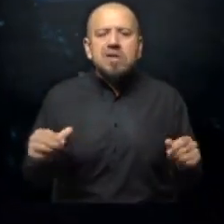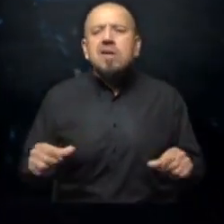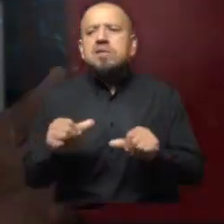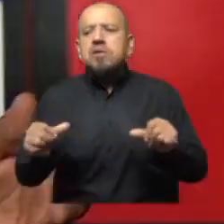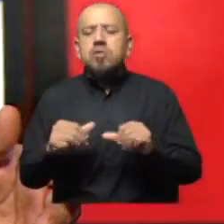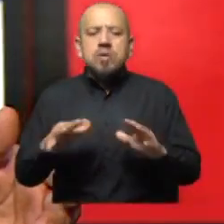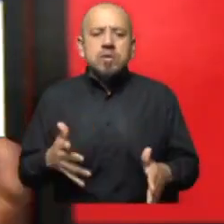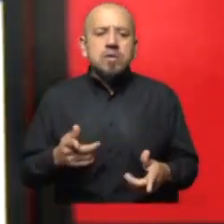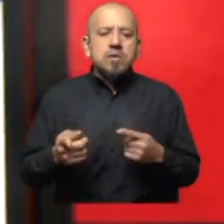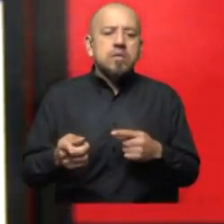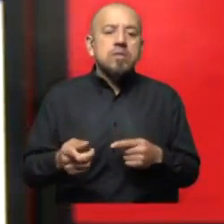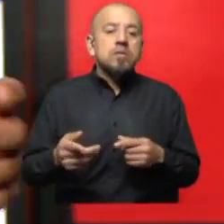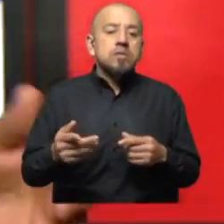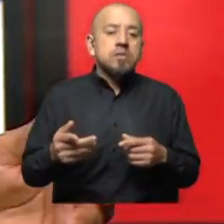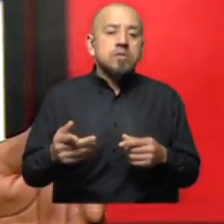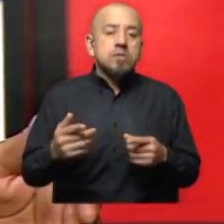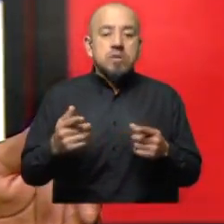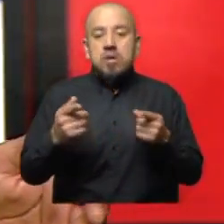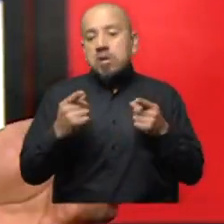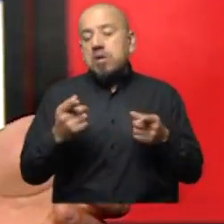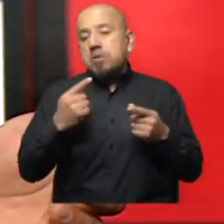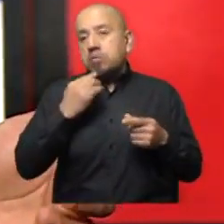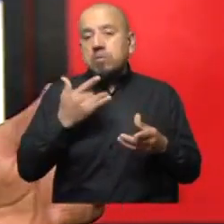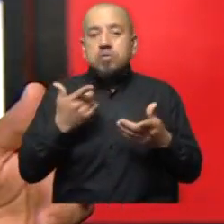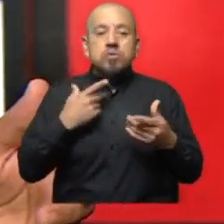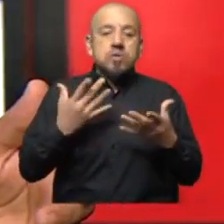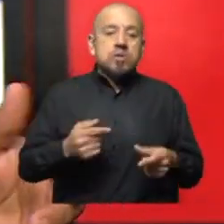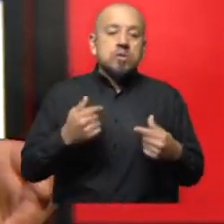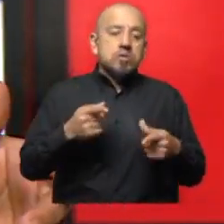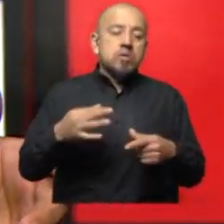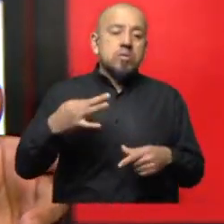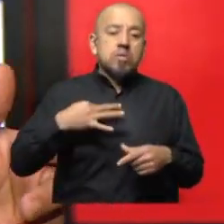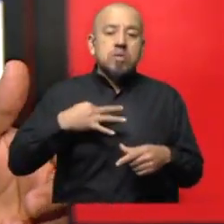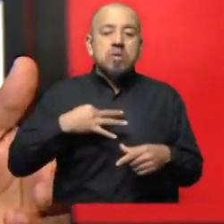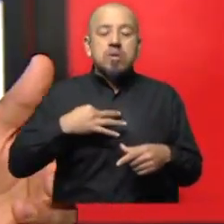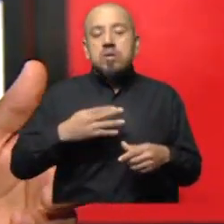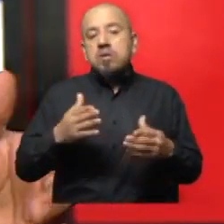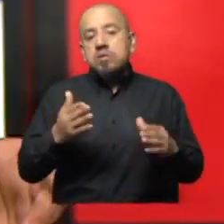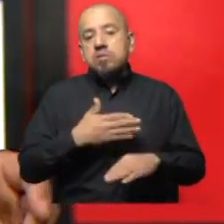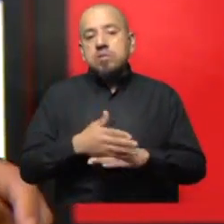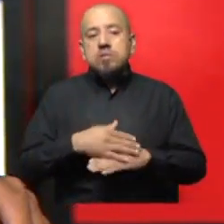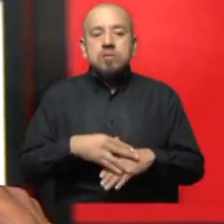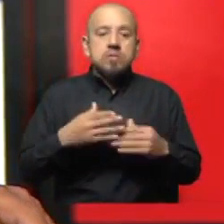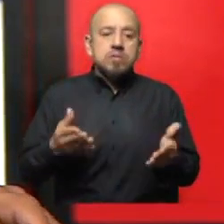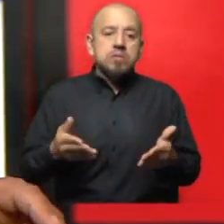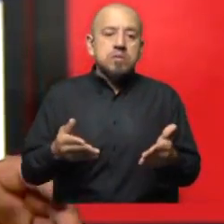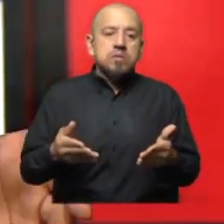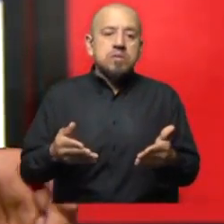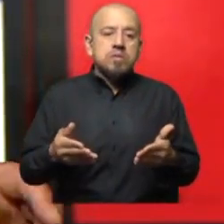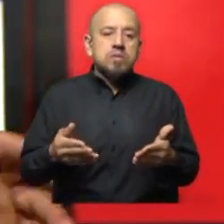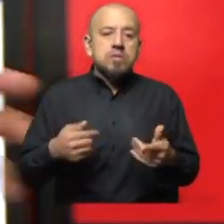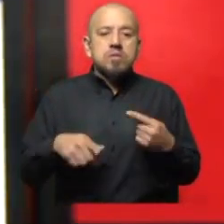este más si quieres eventualmente que eso sea tu vida porque después vos podés tener cualquier tipo de